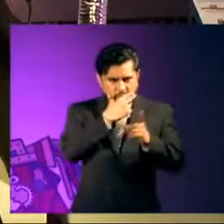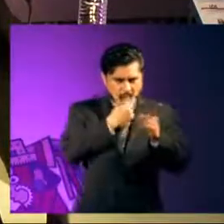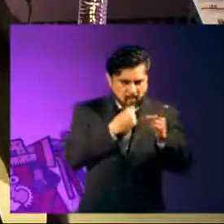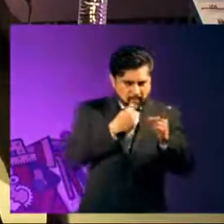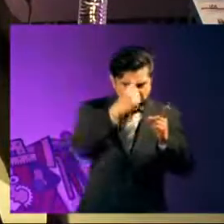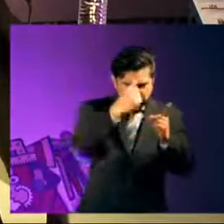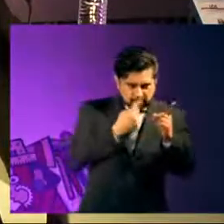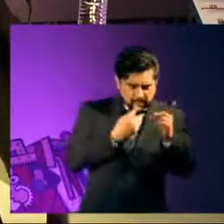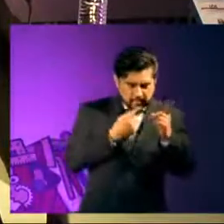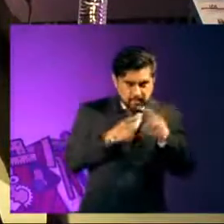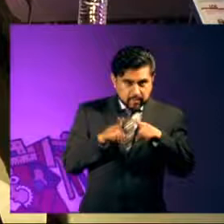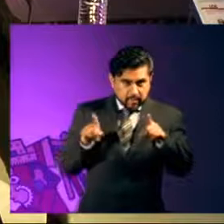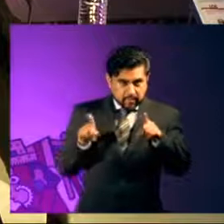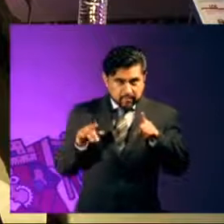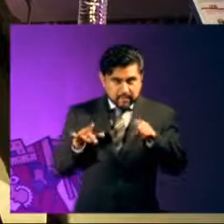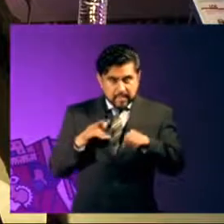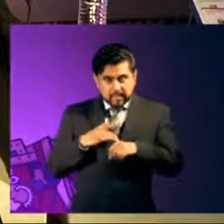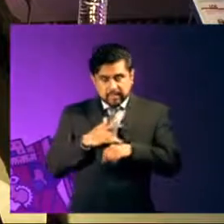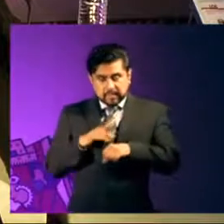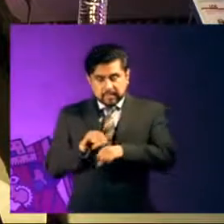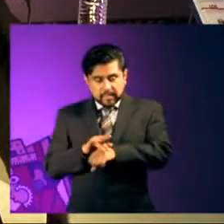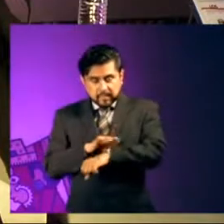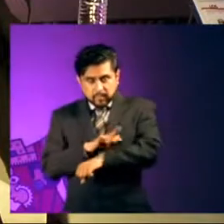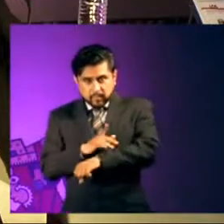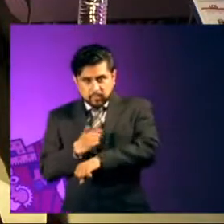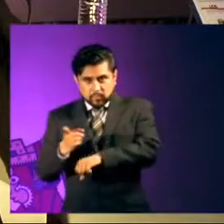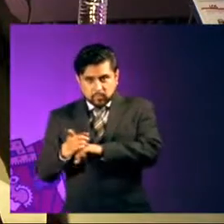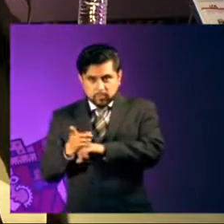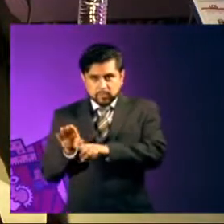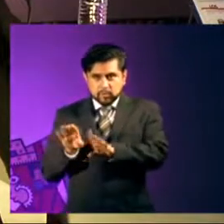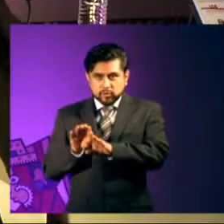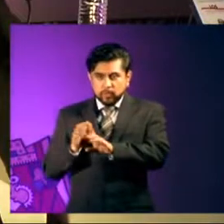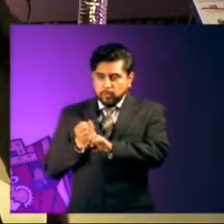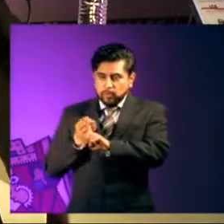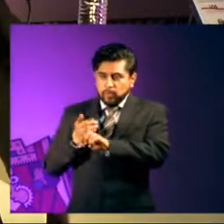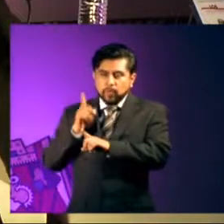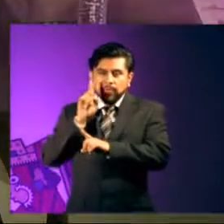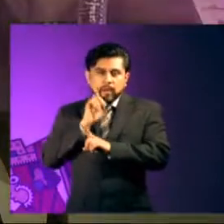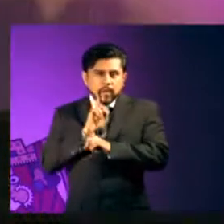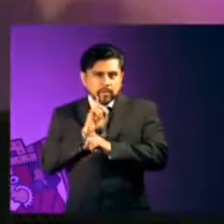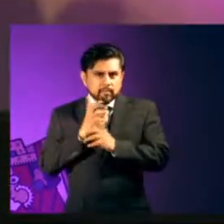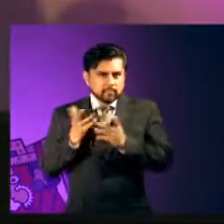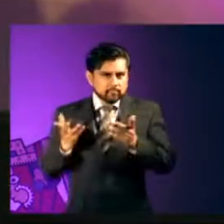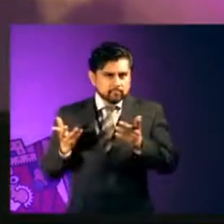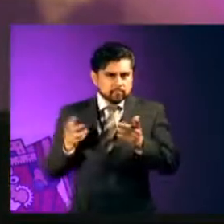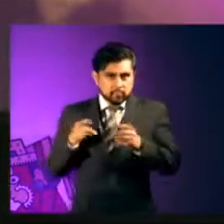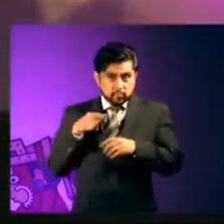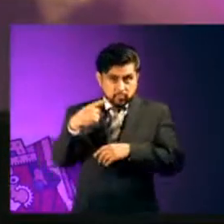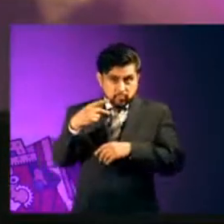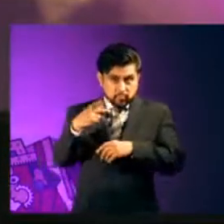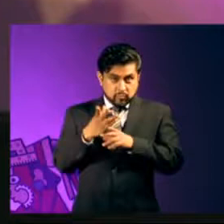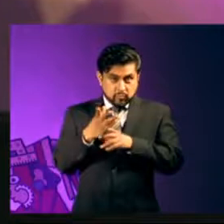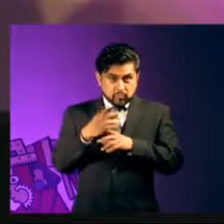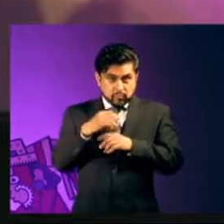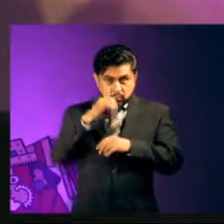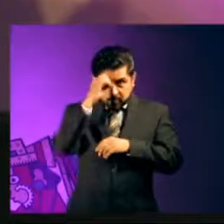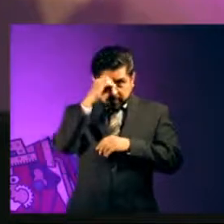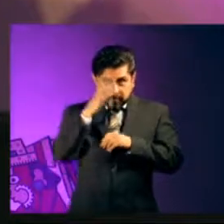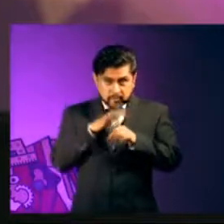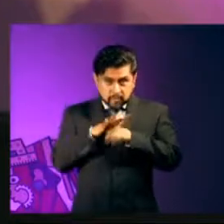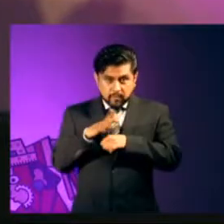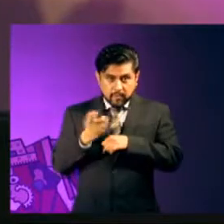hombres y la emoción que pertenece a las mujeres y además yo no sé qué piensa esto se empezaron a